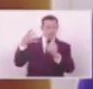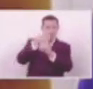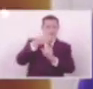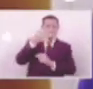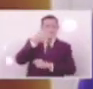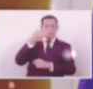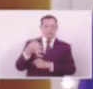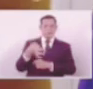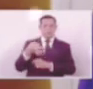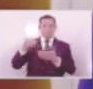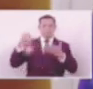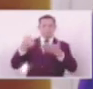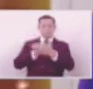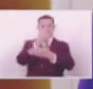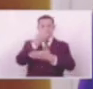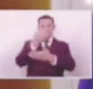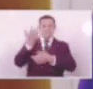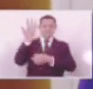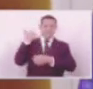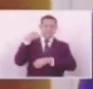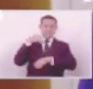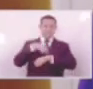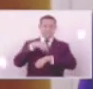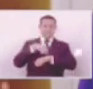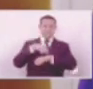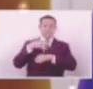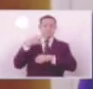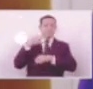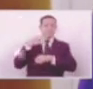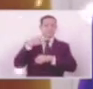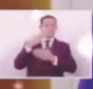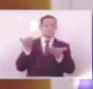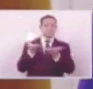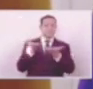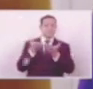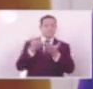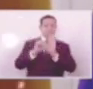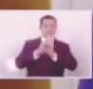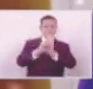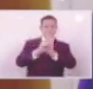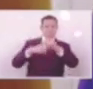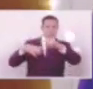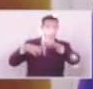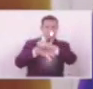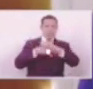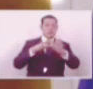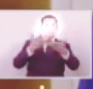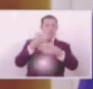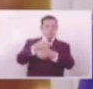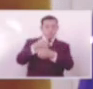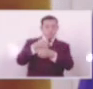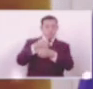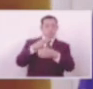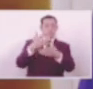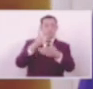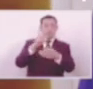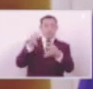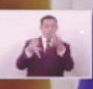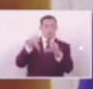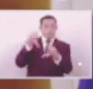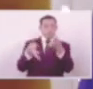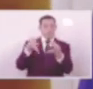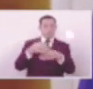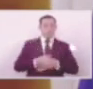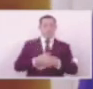verdad lastimosamente en el pasado el fuero se hizo un sinónimo de corrupción porque fue garantía de impunidad